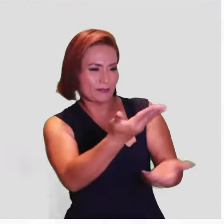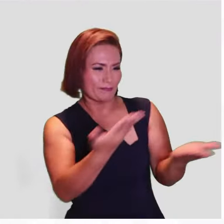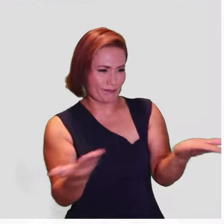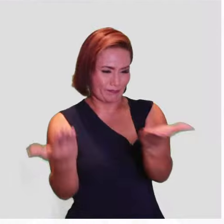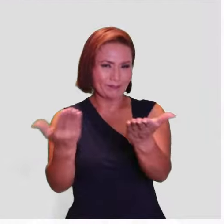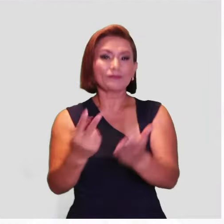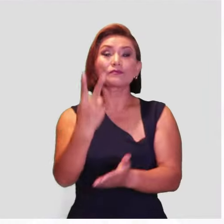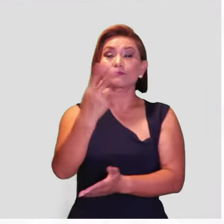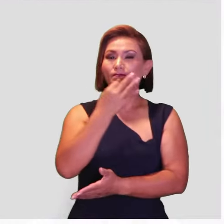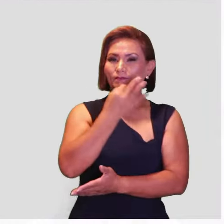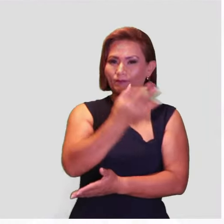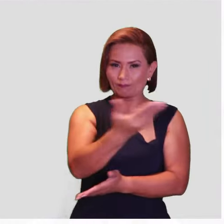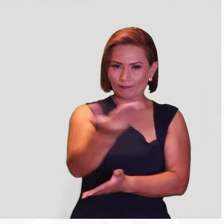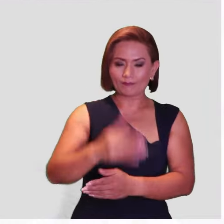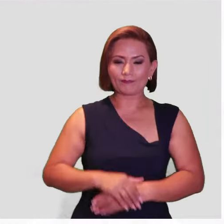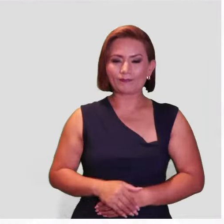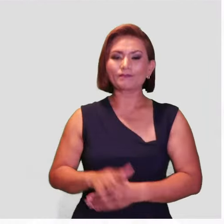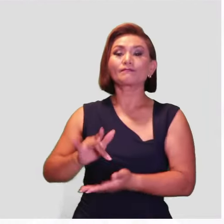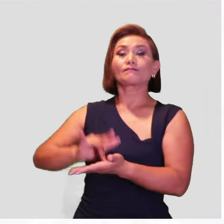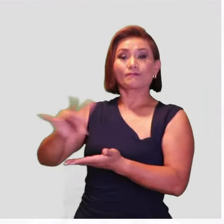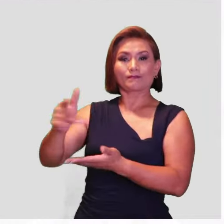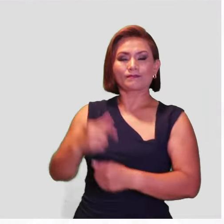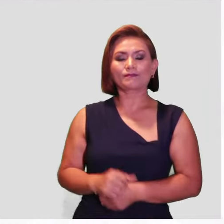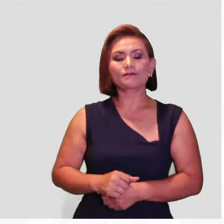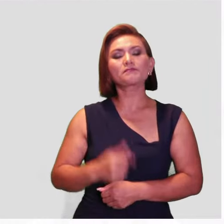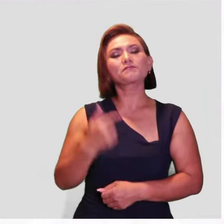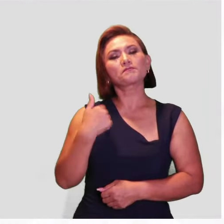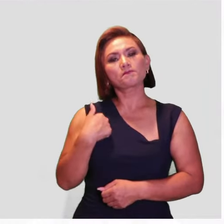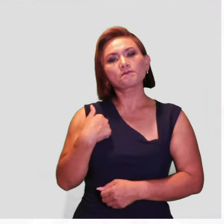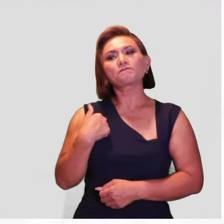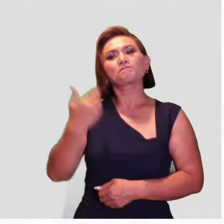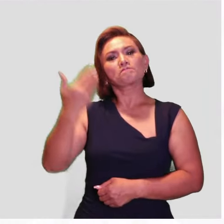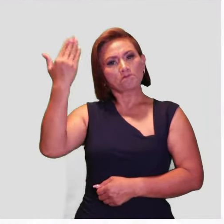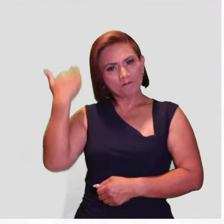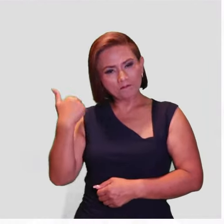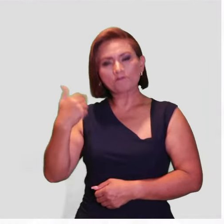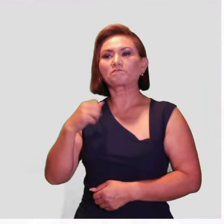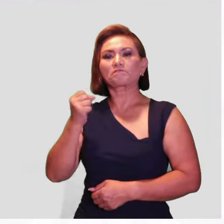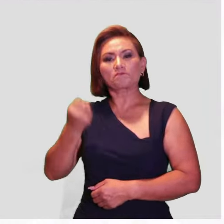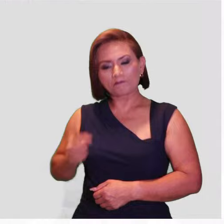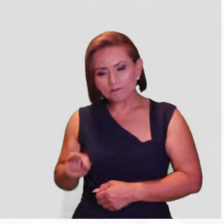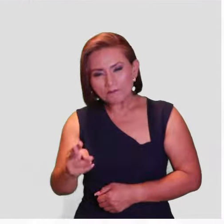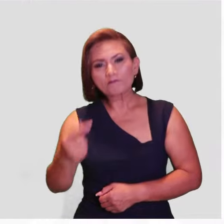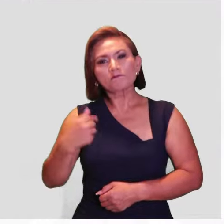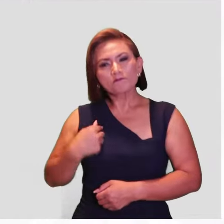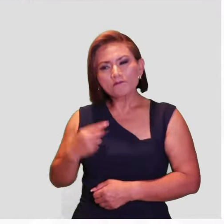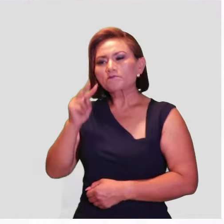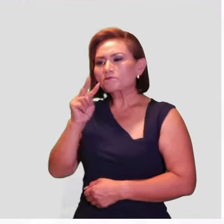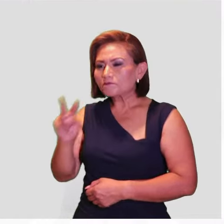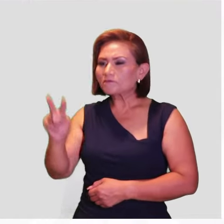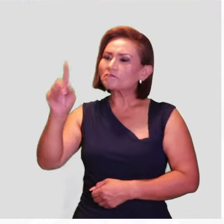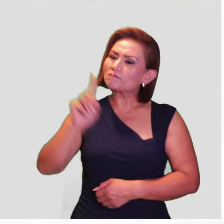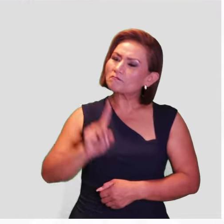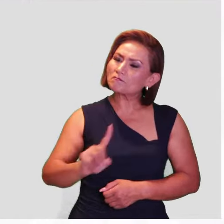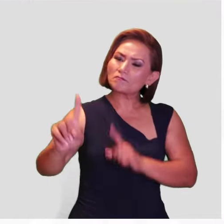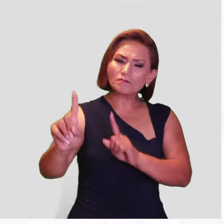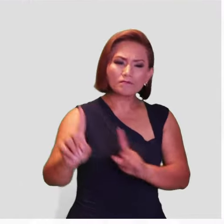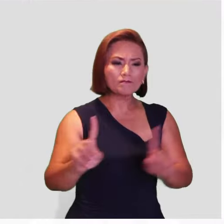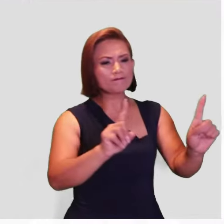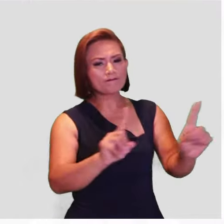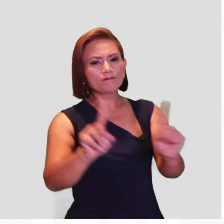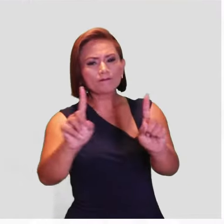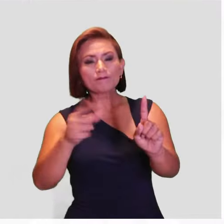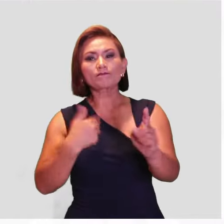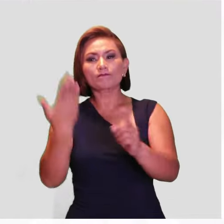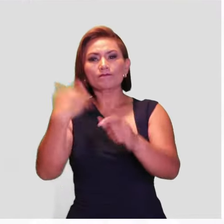escuchamos. Gracias. Durante este tiempo que he recorrido San Juan del Río, basé mi campaña sobre 4 ejes